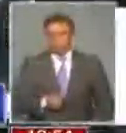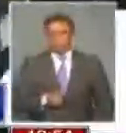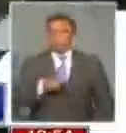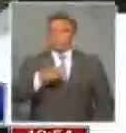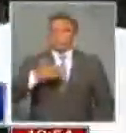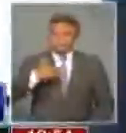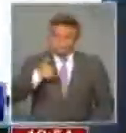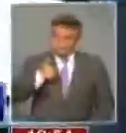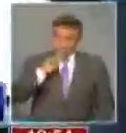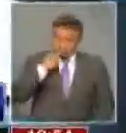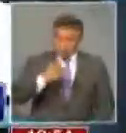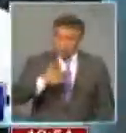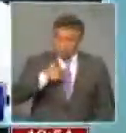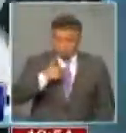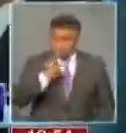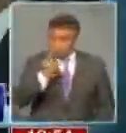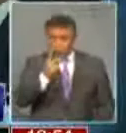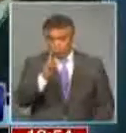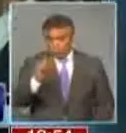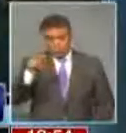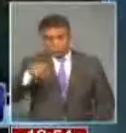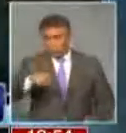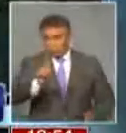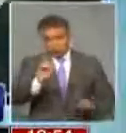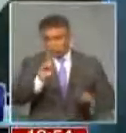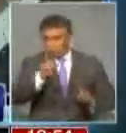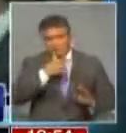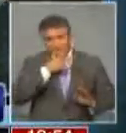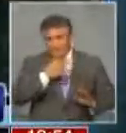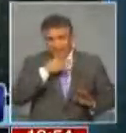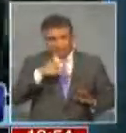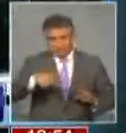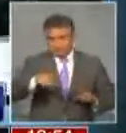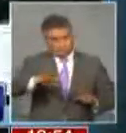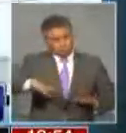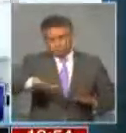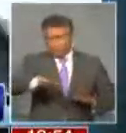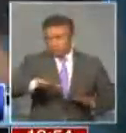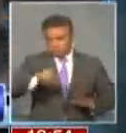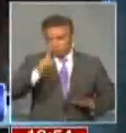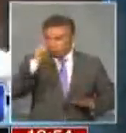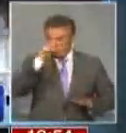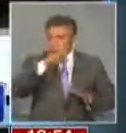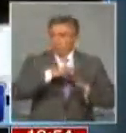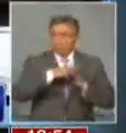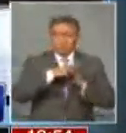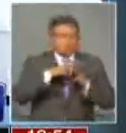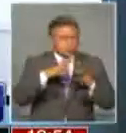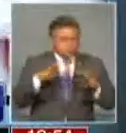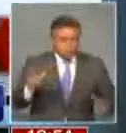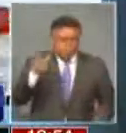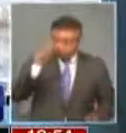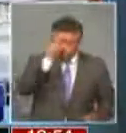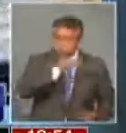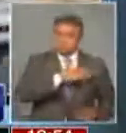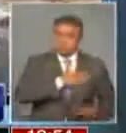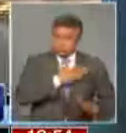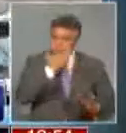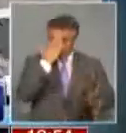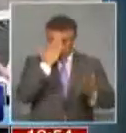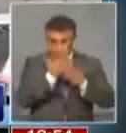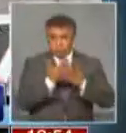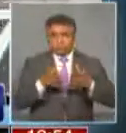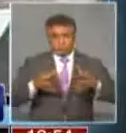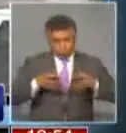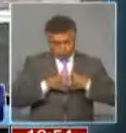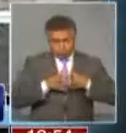Mira, yo tengo muy claro que para la UDI obviamente no es fácil esta situación. Es una situación bastante compleja, pero que la estamos enfrentando como grupo, con la